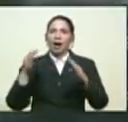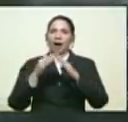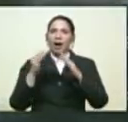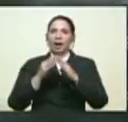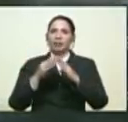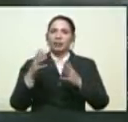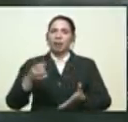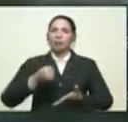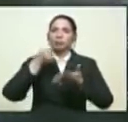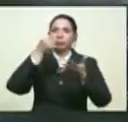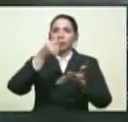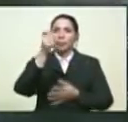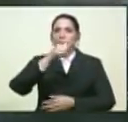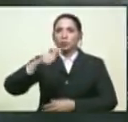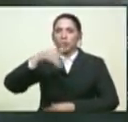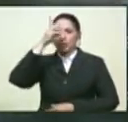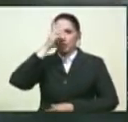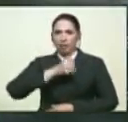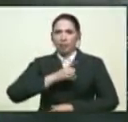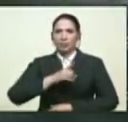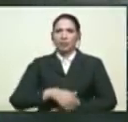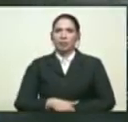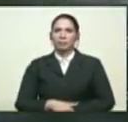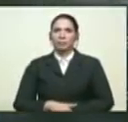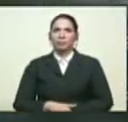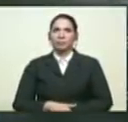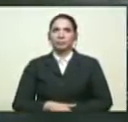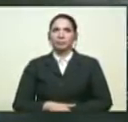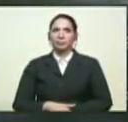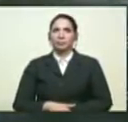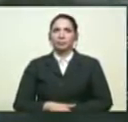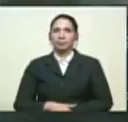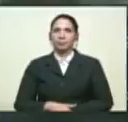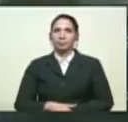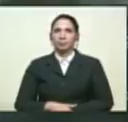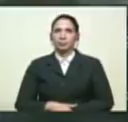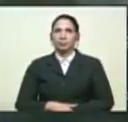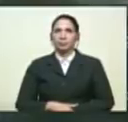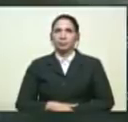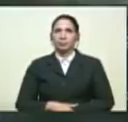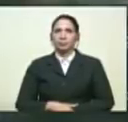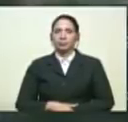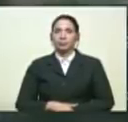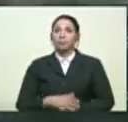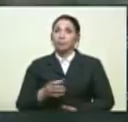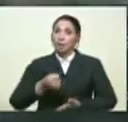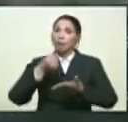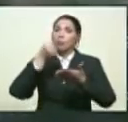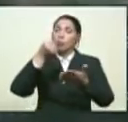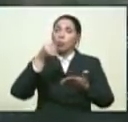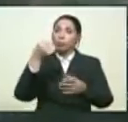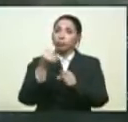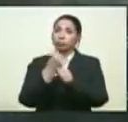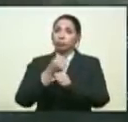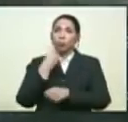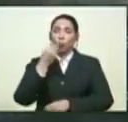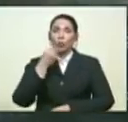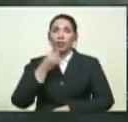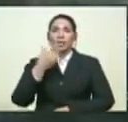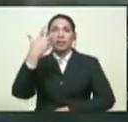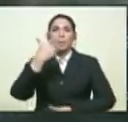las personas con discapacidad, ¿ah? Del bono chamba juvenil, se lo llevé a 3 millones los